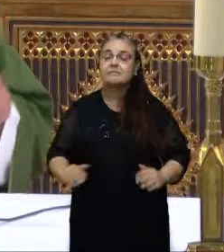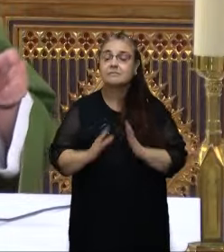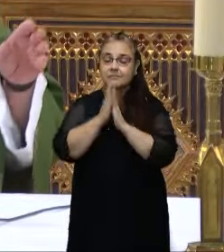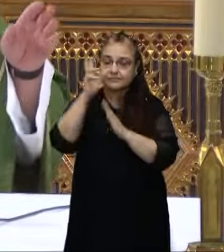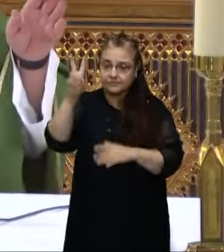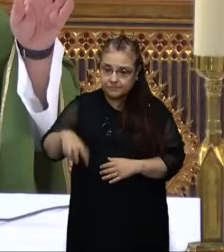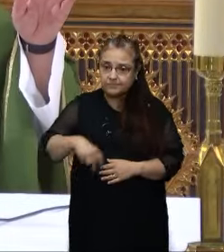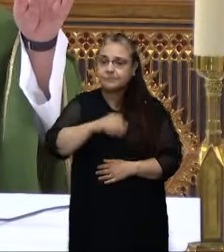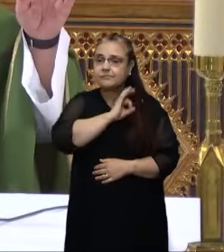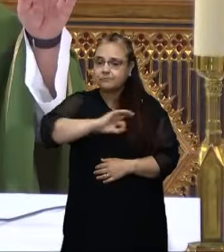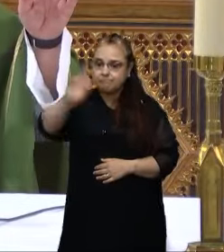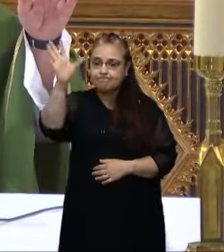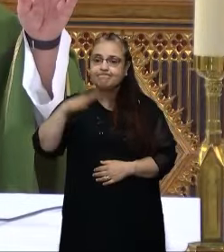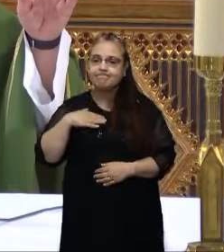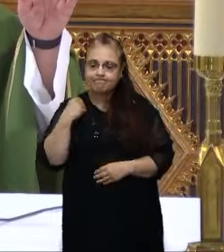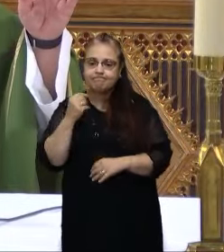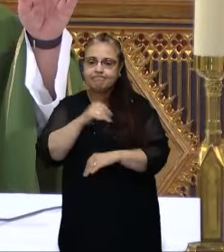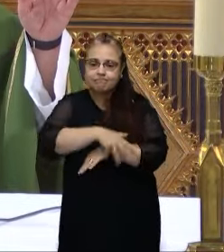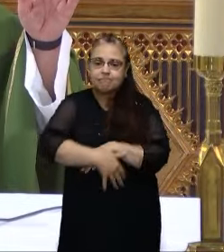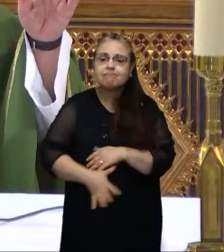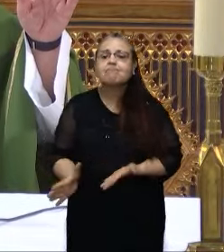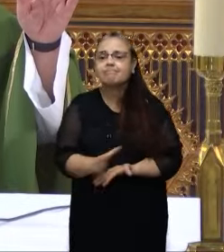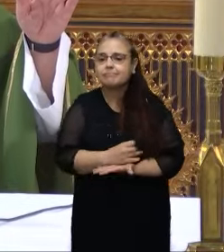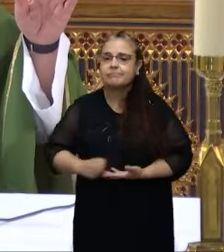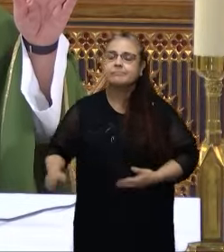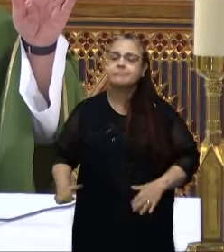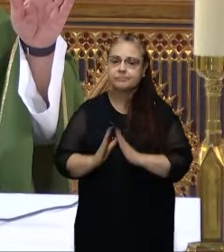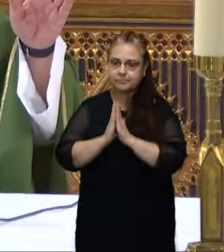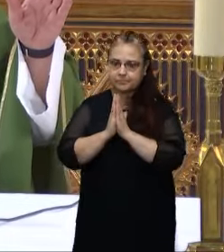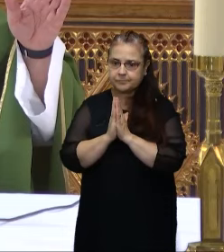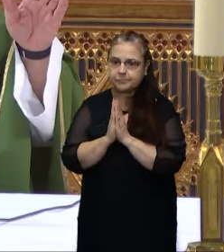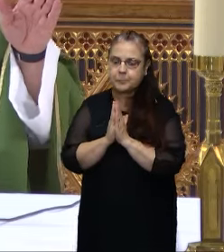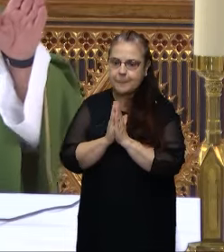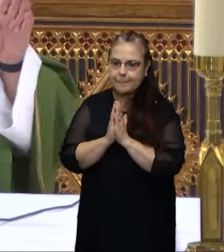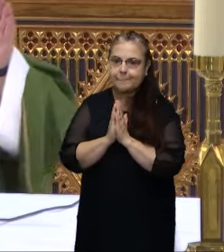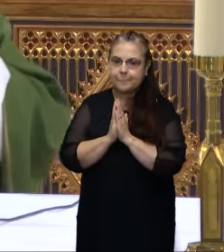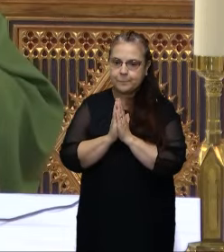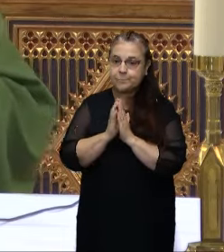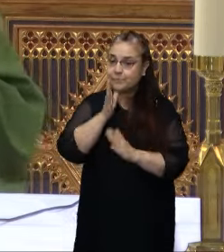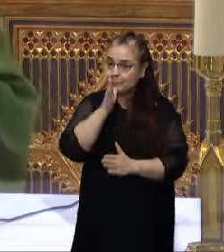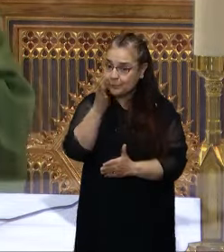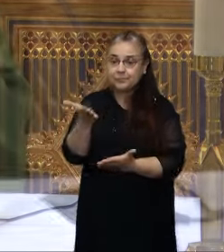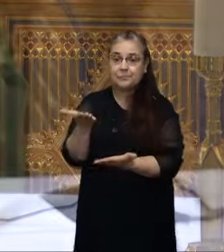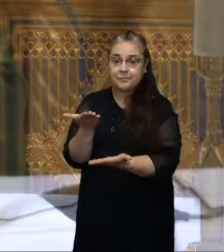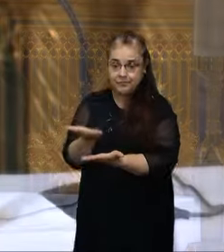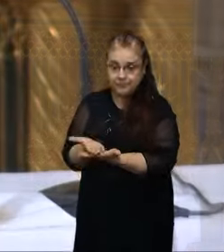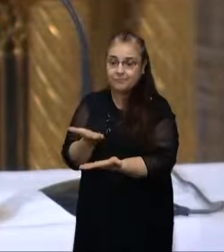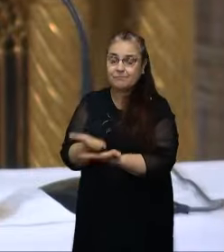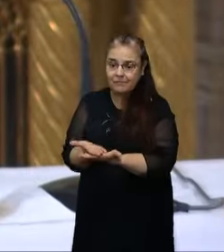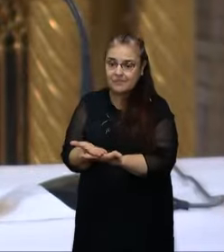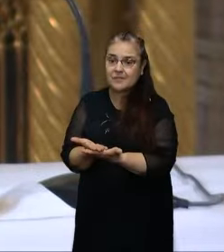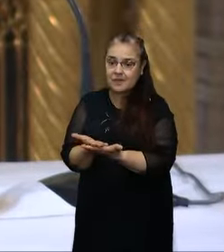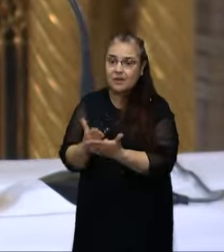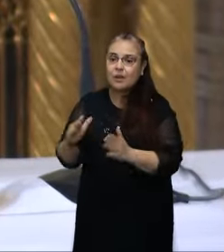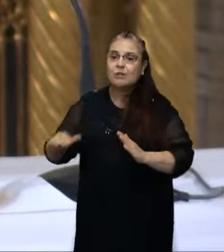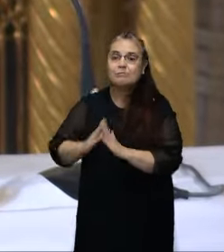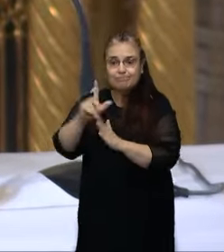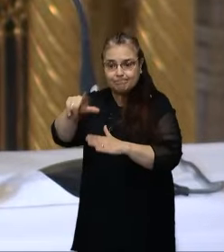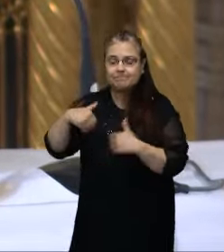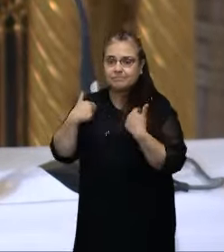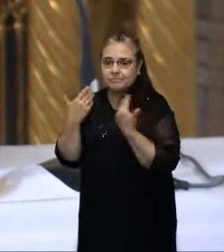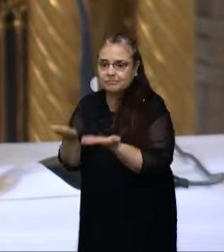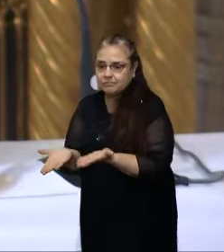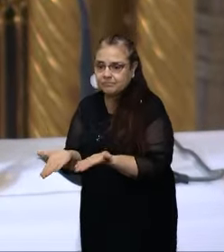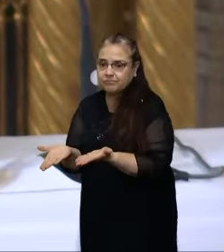Santo eres en verdad, Señor, fuente de toda santidad. Por eso te pedimos que santifiques